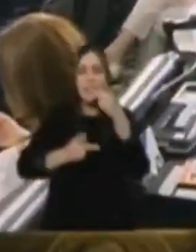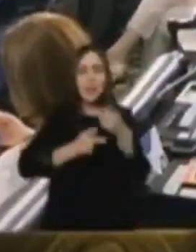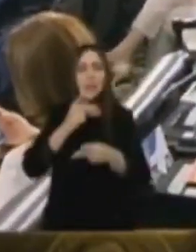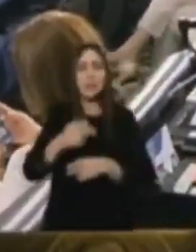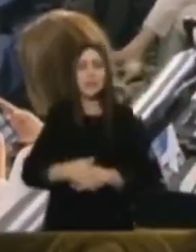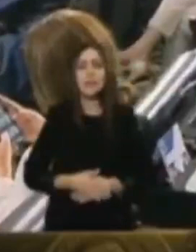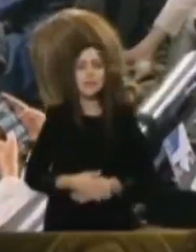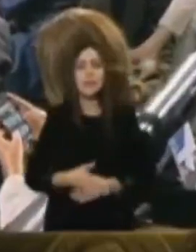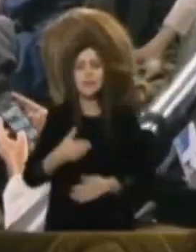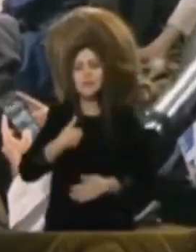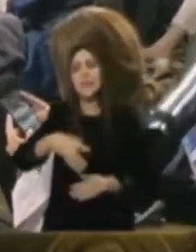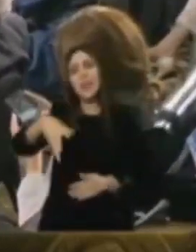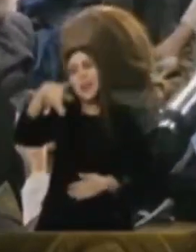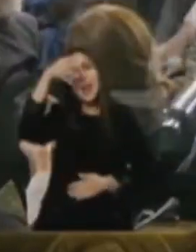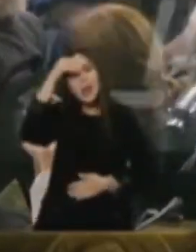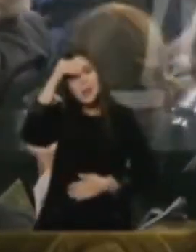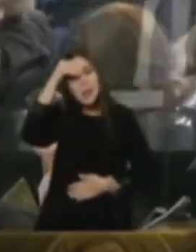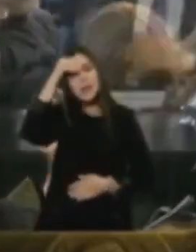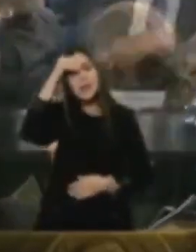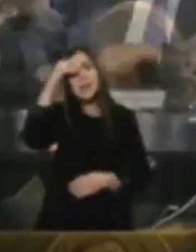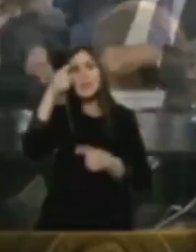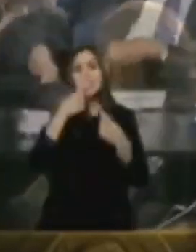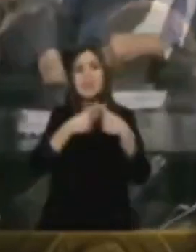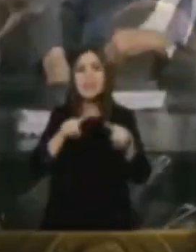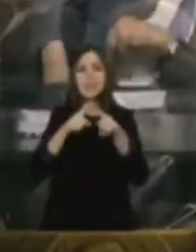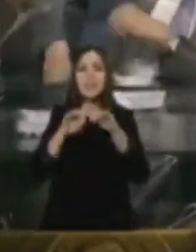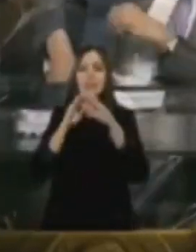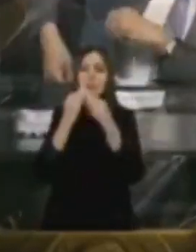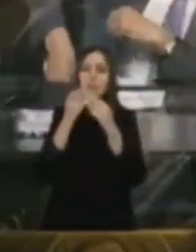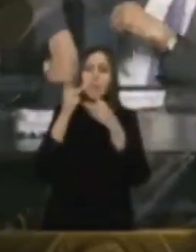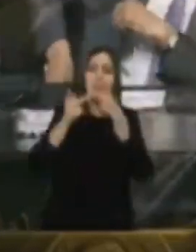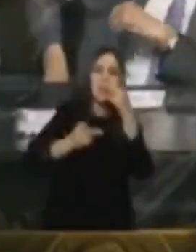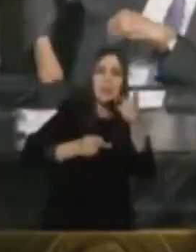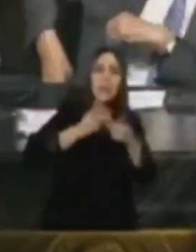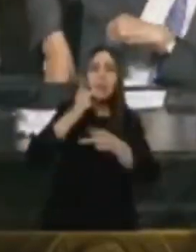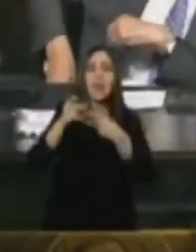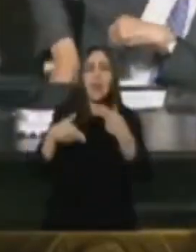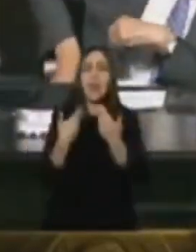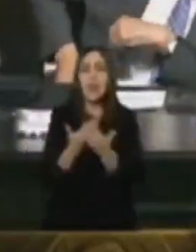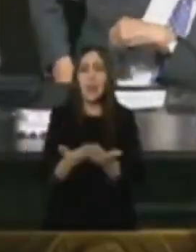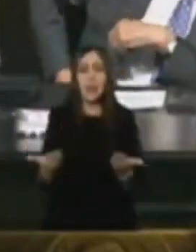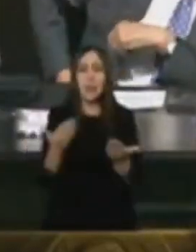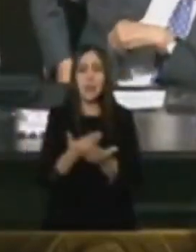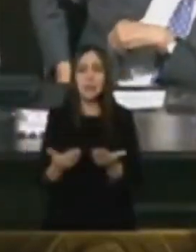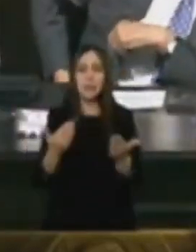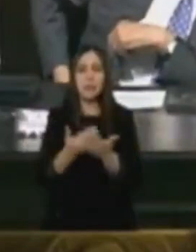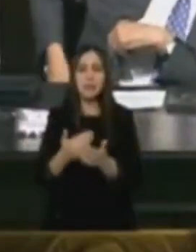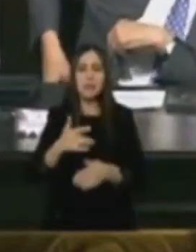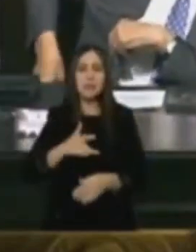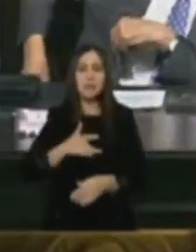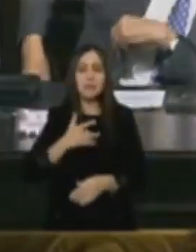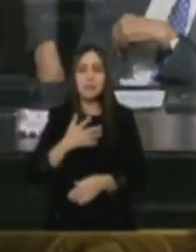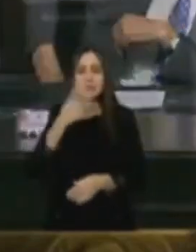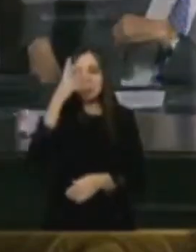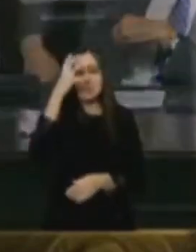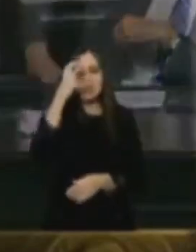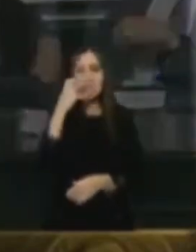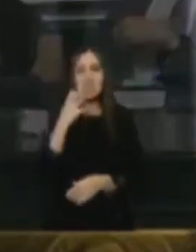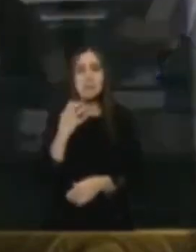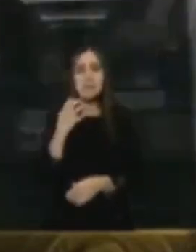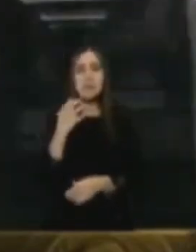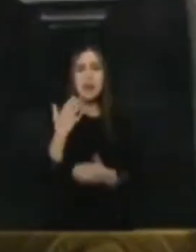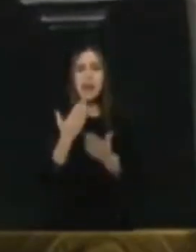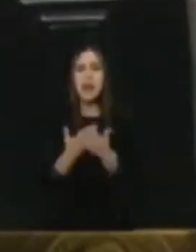Aprendí dichos y pregones y ahora me entristece ya no